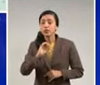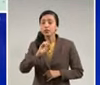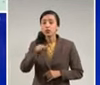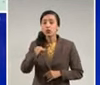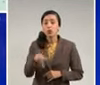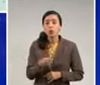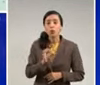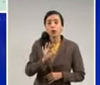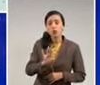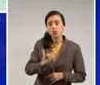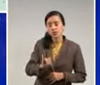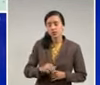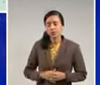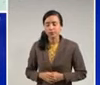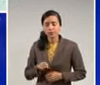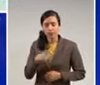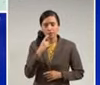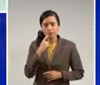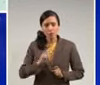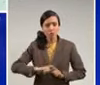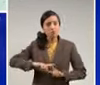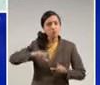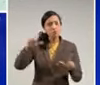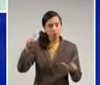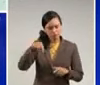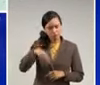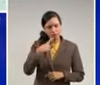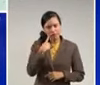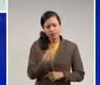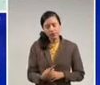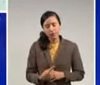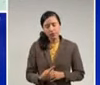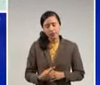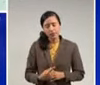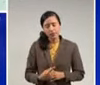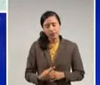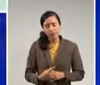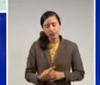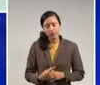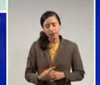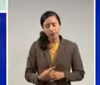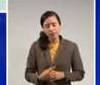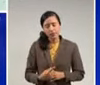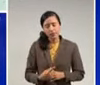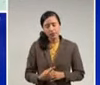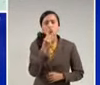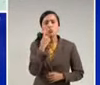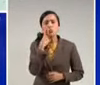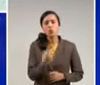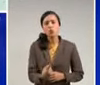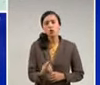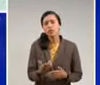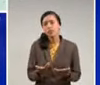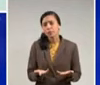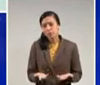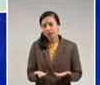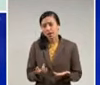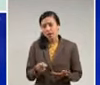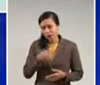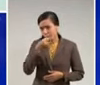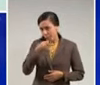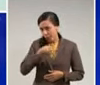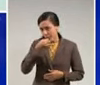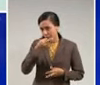0,86. Vamos a ver el gráfico que viene a continuación, donde se puede apreciar, y ahora voy a dar